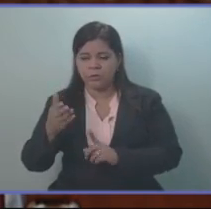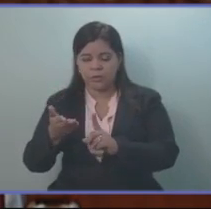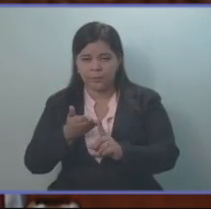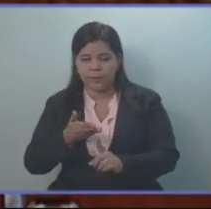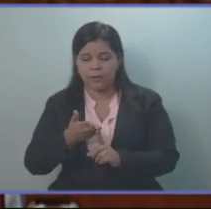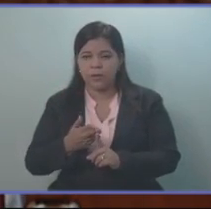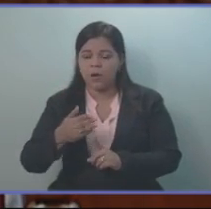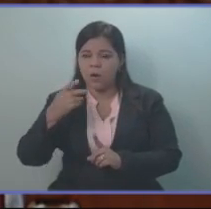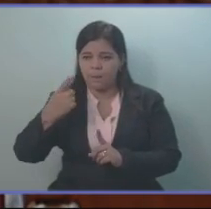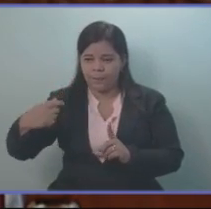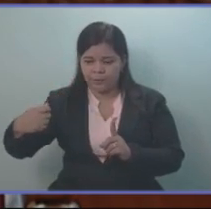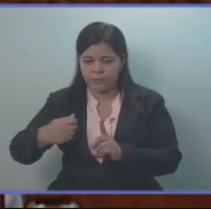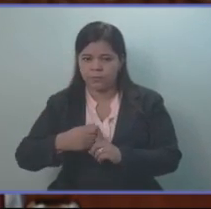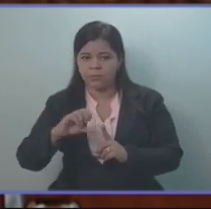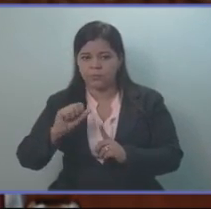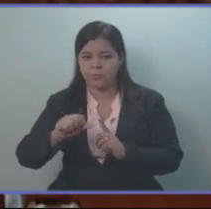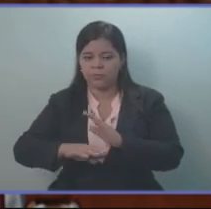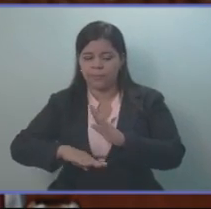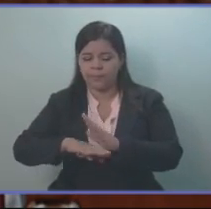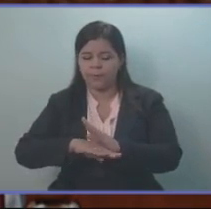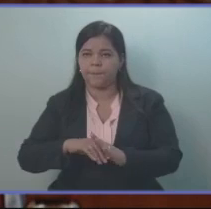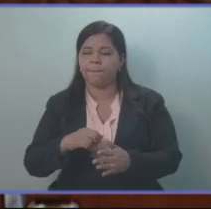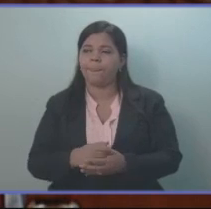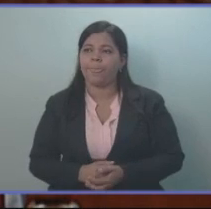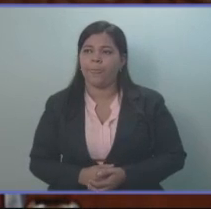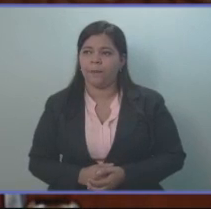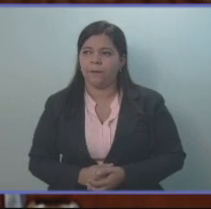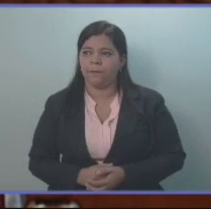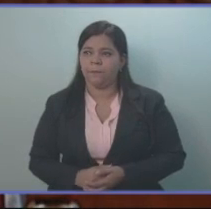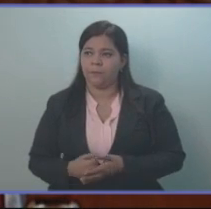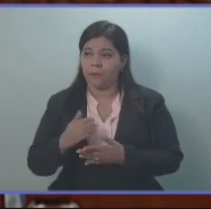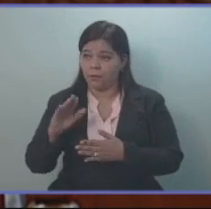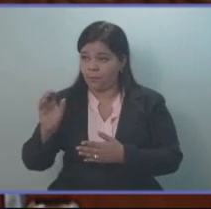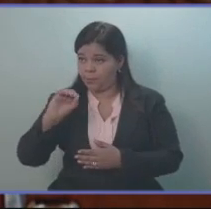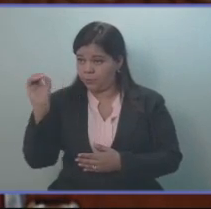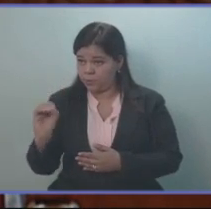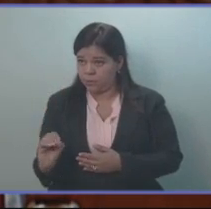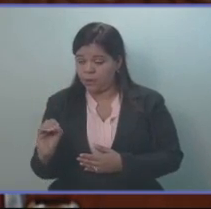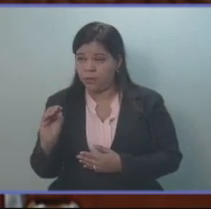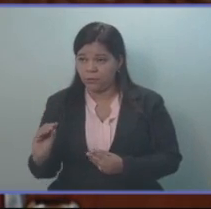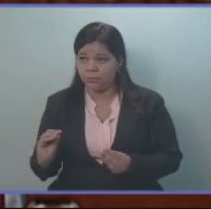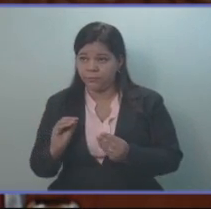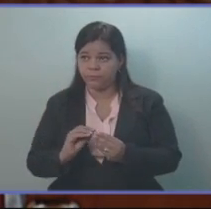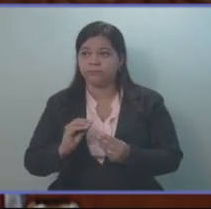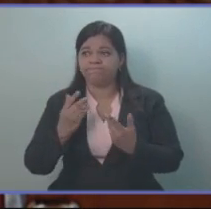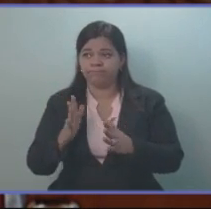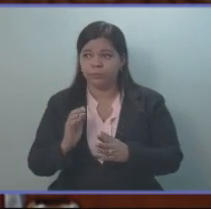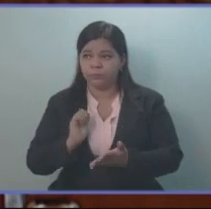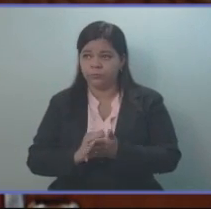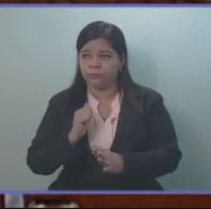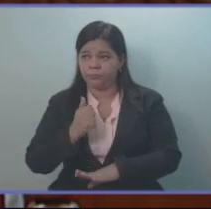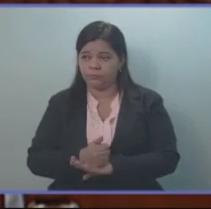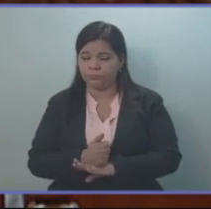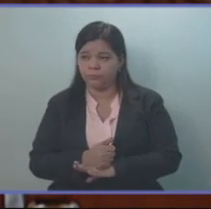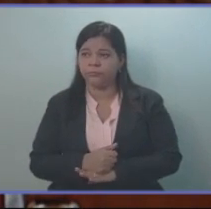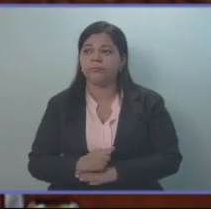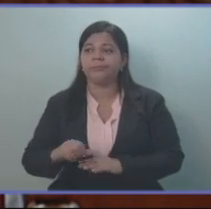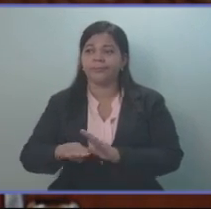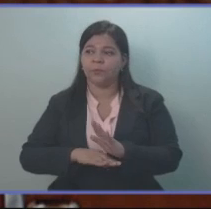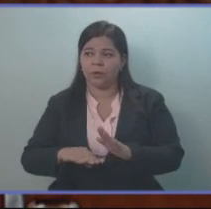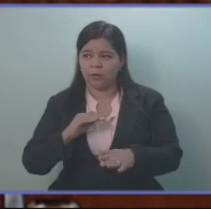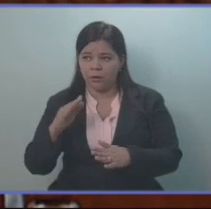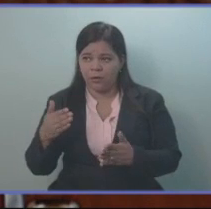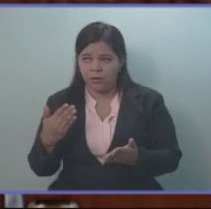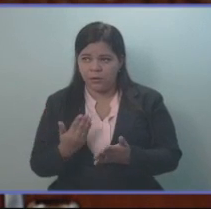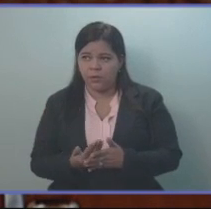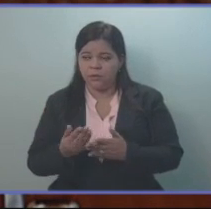sector comercio, servicios y otros. El porcentaje subsidiario en cada caso se establecerá a partir de los